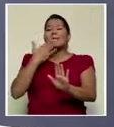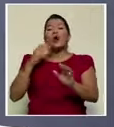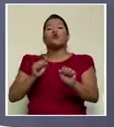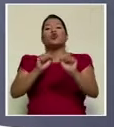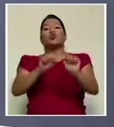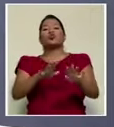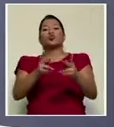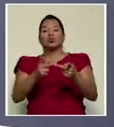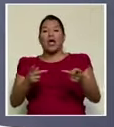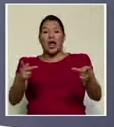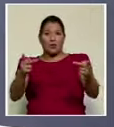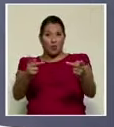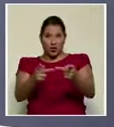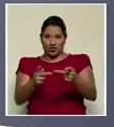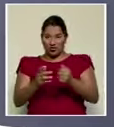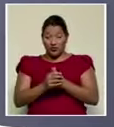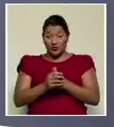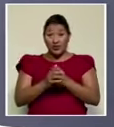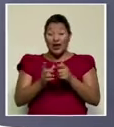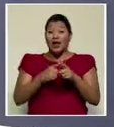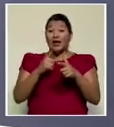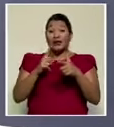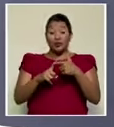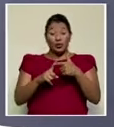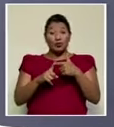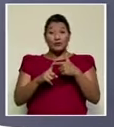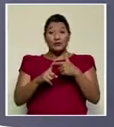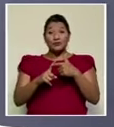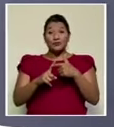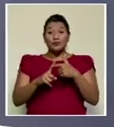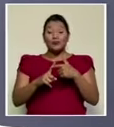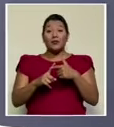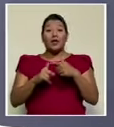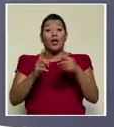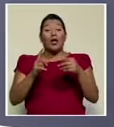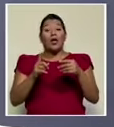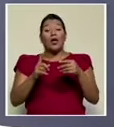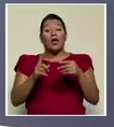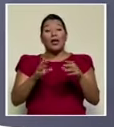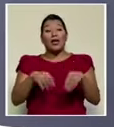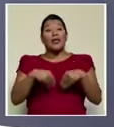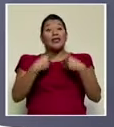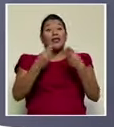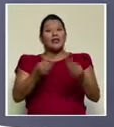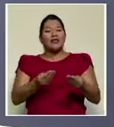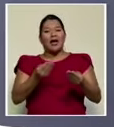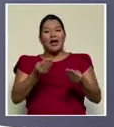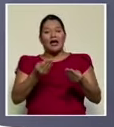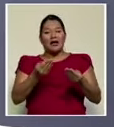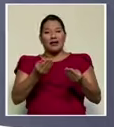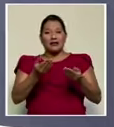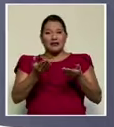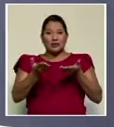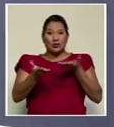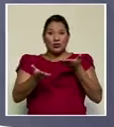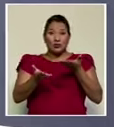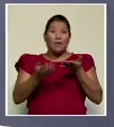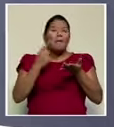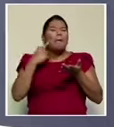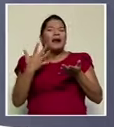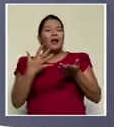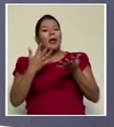cargo, estimando que con ello presta un servicio a la reputación, a